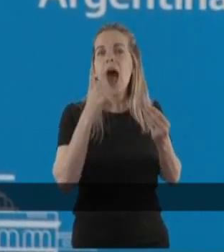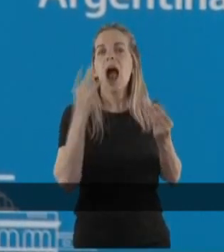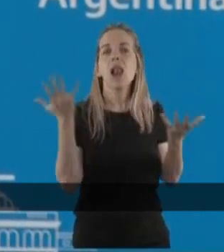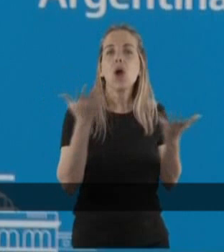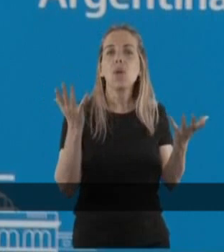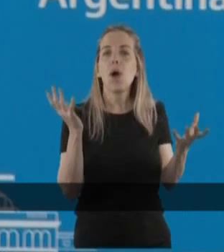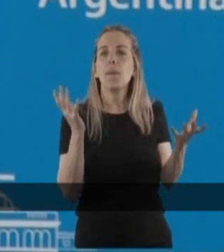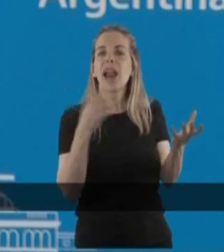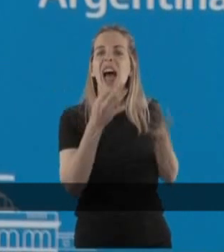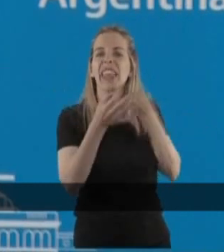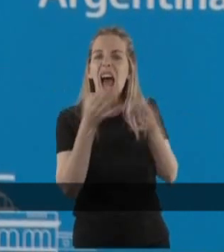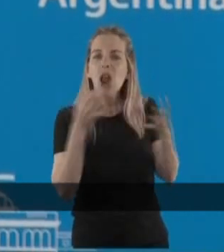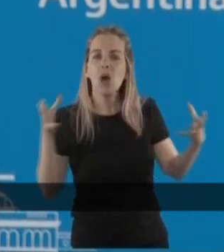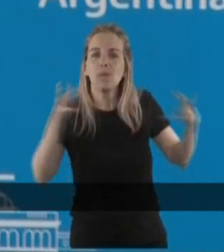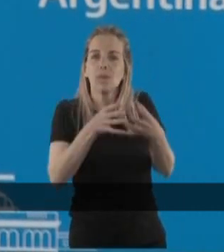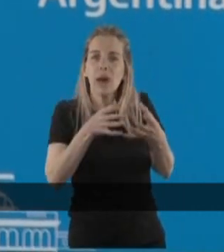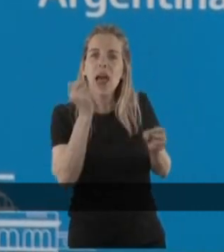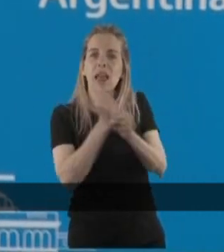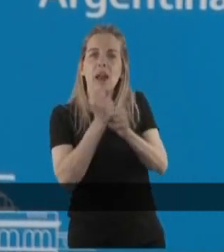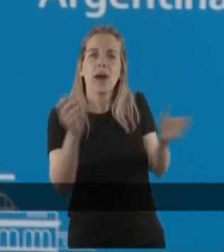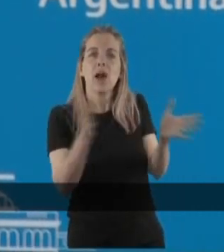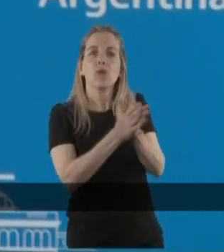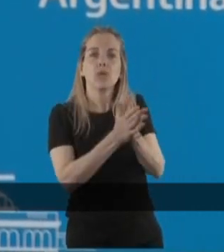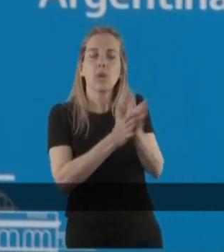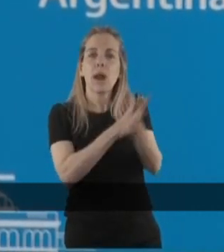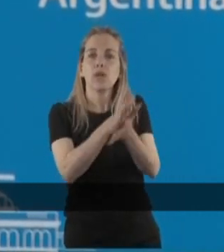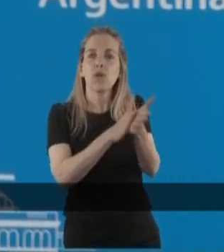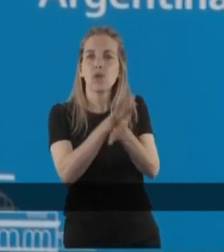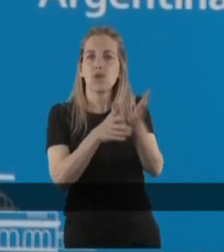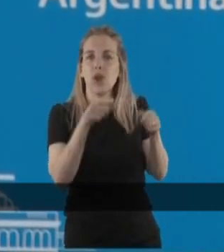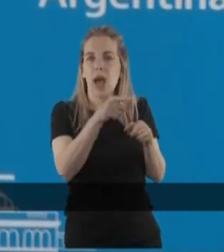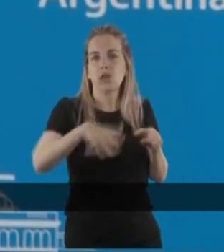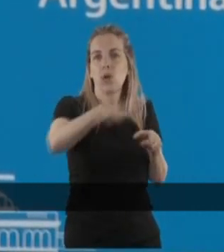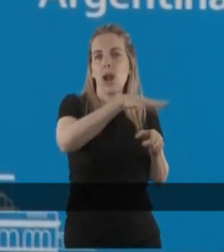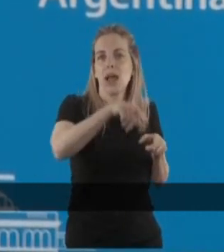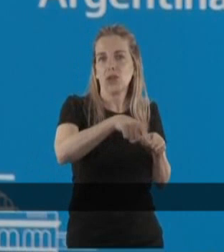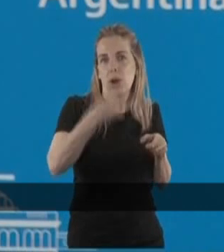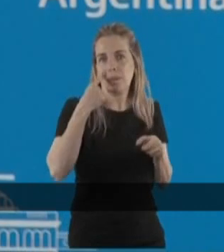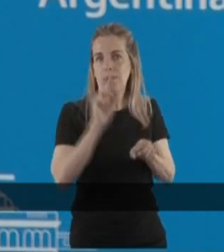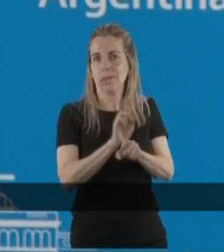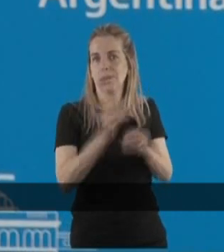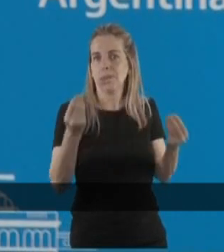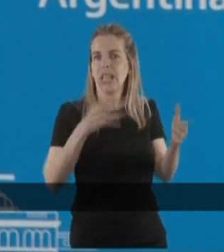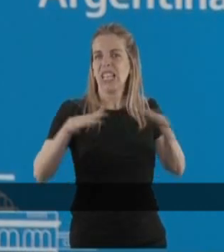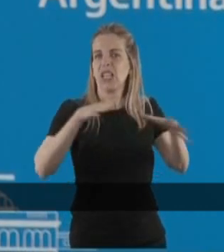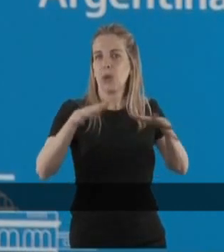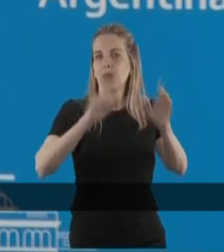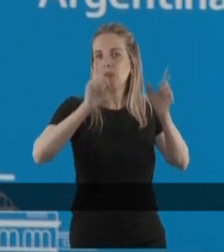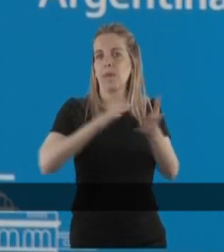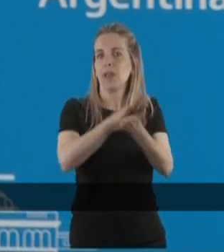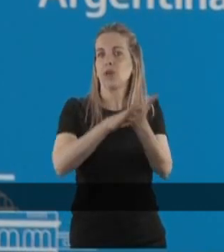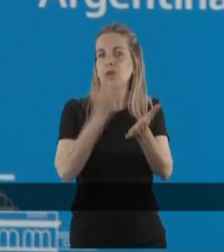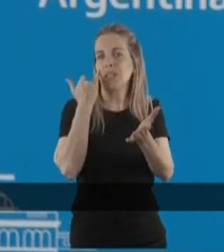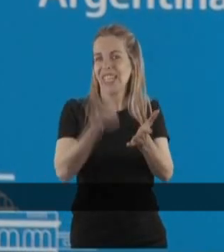mesa de trabajo o de cooperación para que se pueda llegar de la mejor manera tanto a prevenir estas situaciones como a resolver las que ya